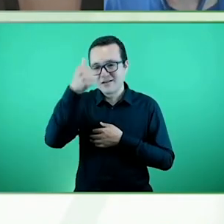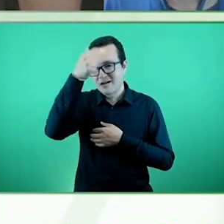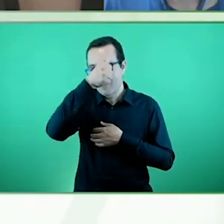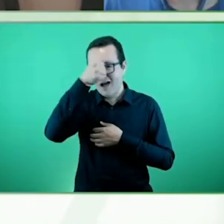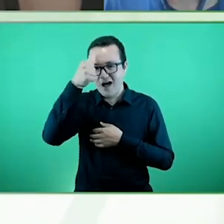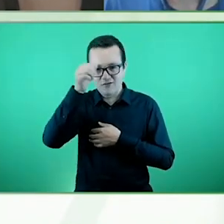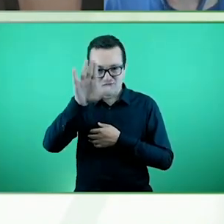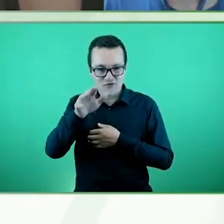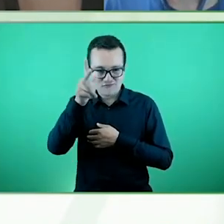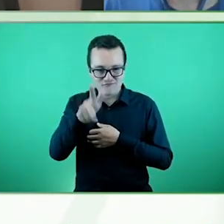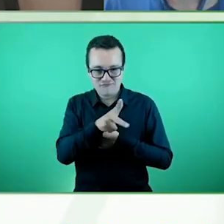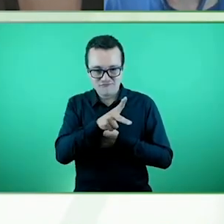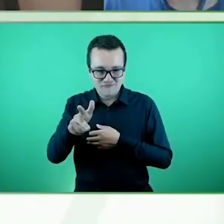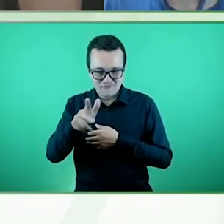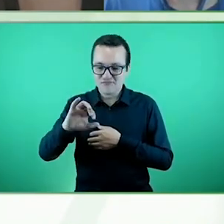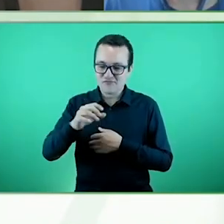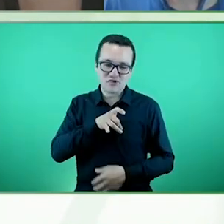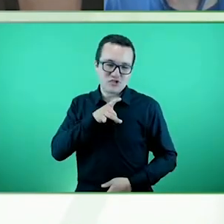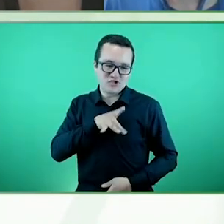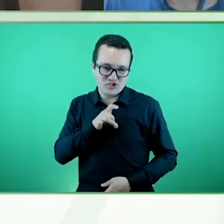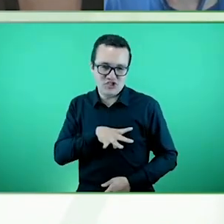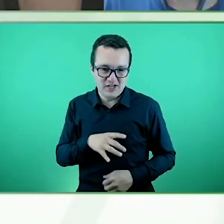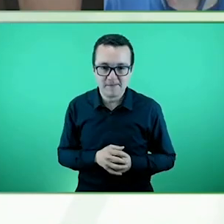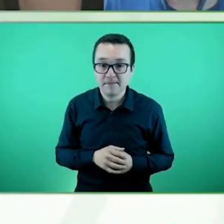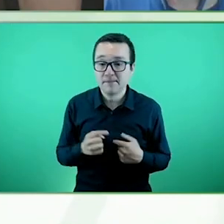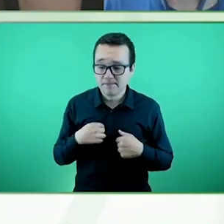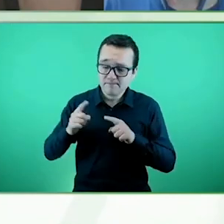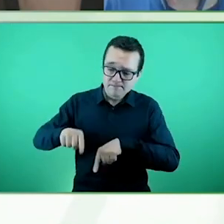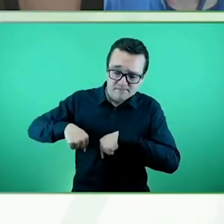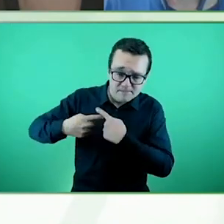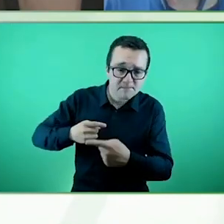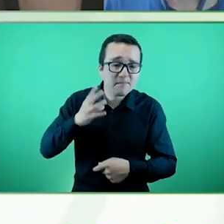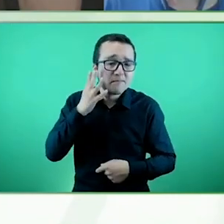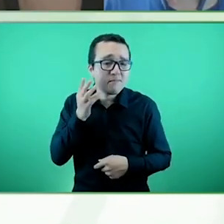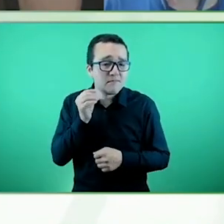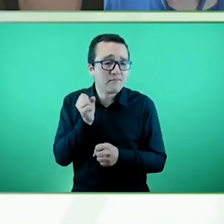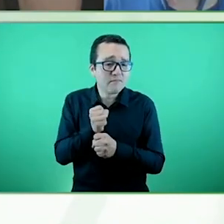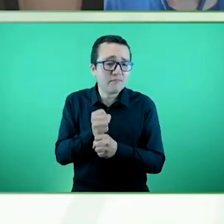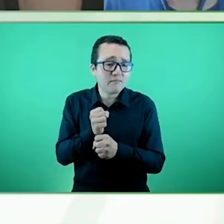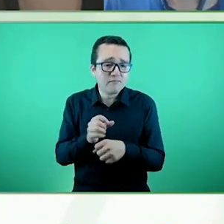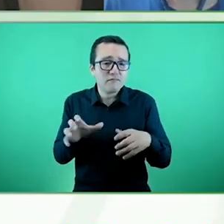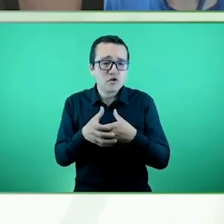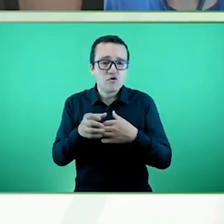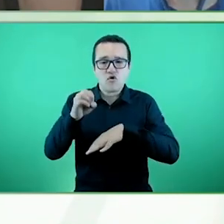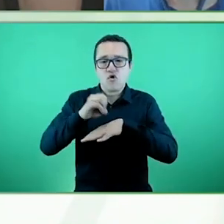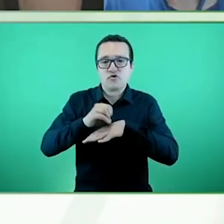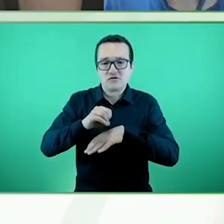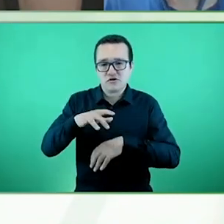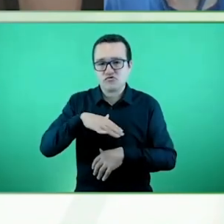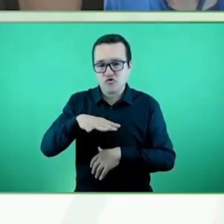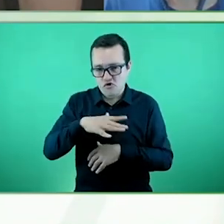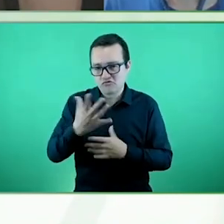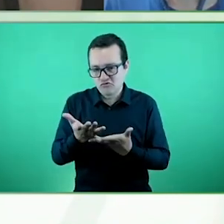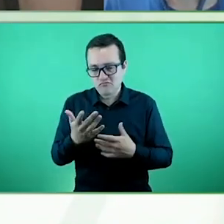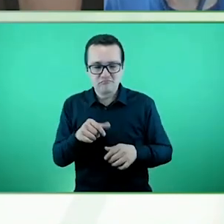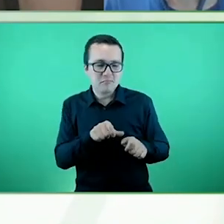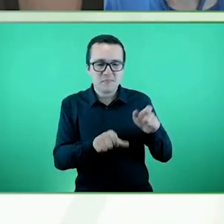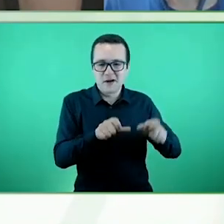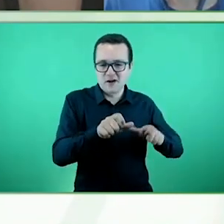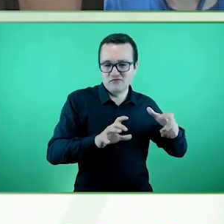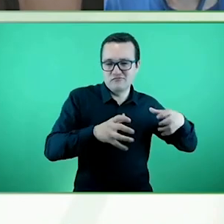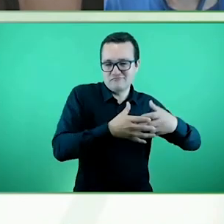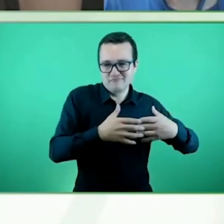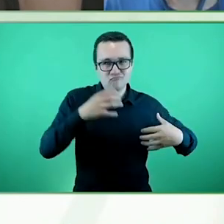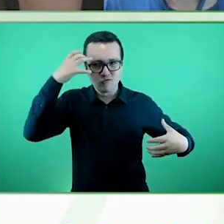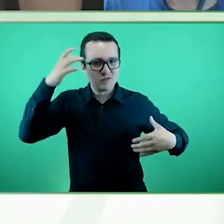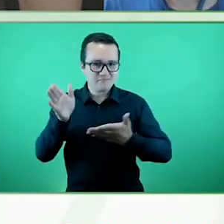con organizaciones de la sociedad civil. Y puntualmente en este momento estoy representando a la Fundación Descúbreme y al área